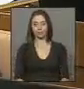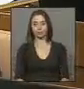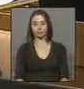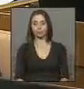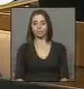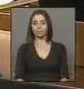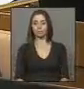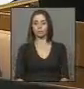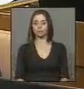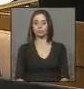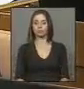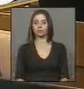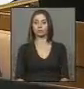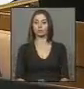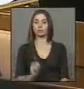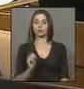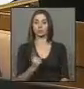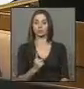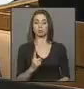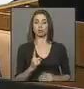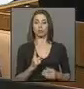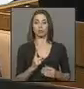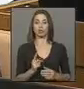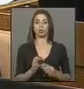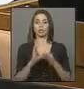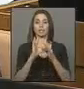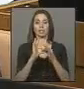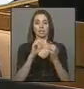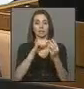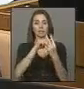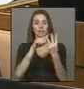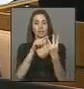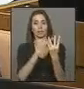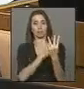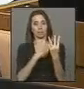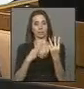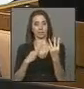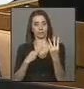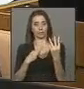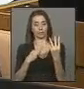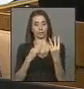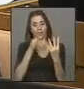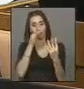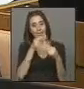En primer lugar, darle las gracias a los tres ministros en cuestión